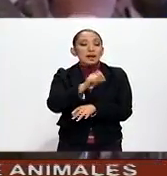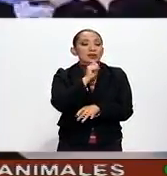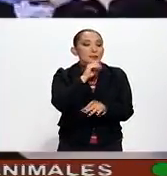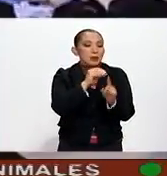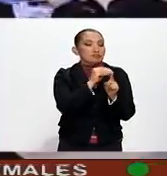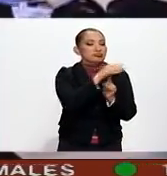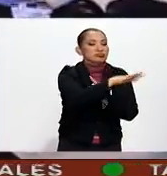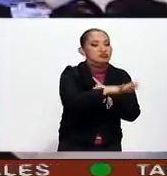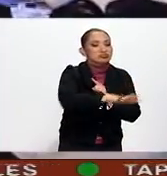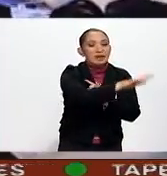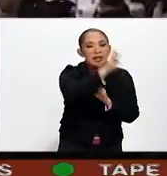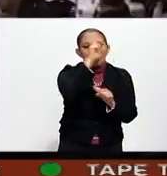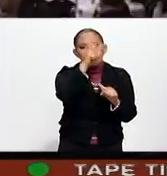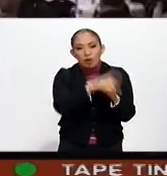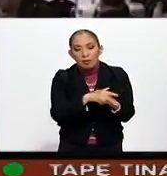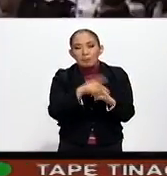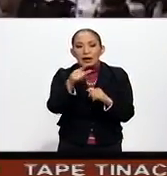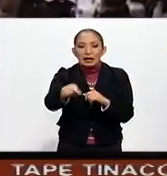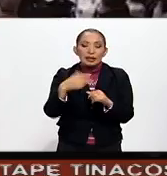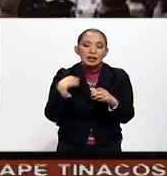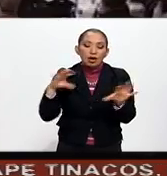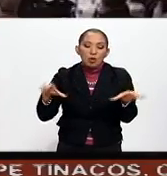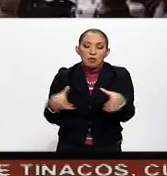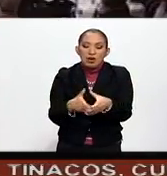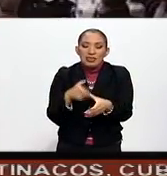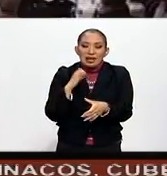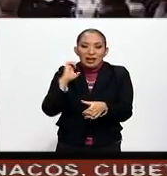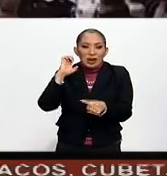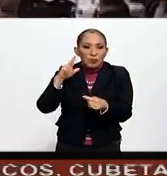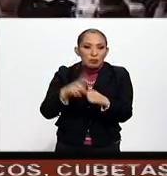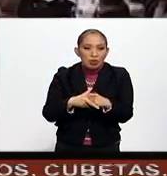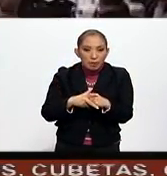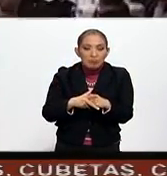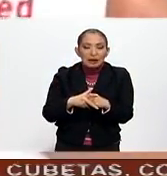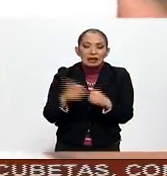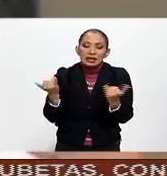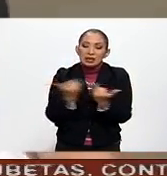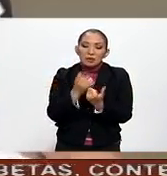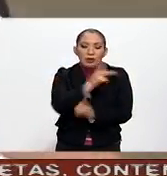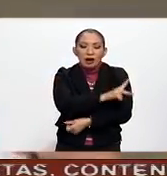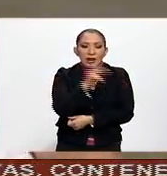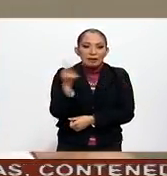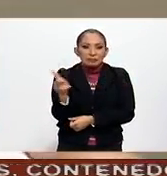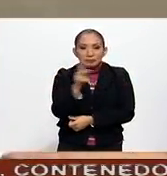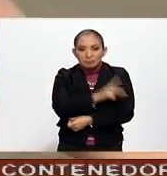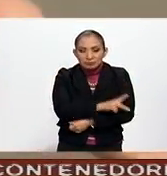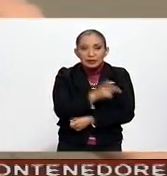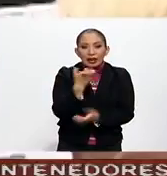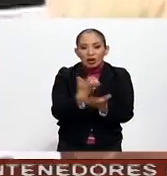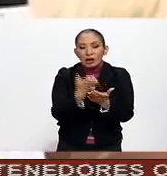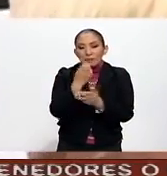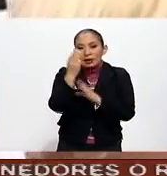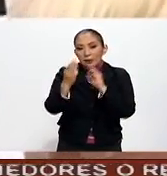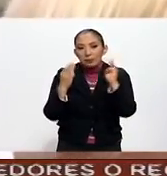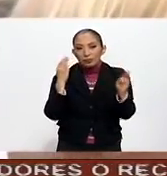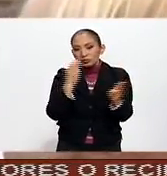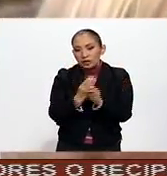tener repercusiones para Europa y en la comunidad europea, así como en la comunidad o en la economía